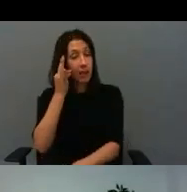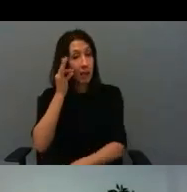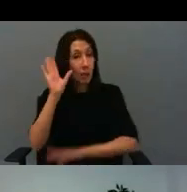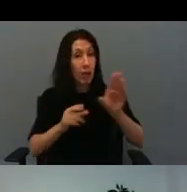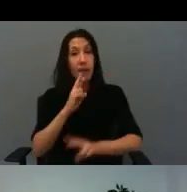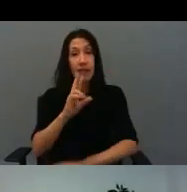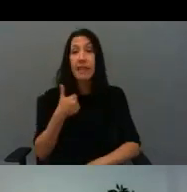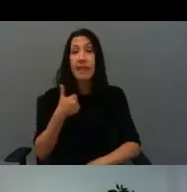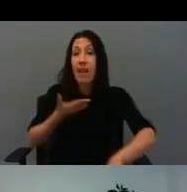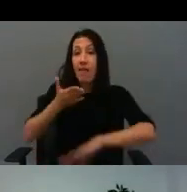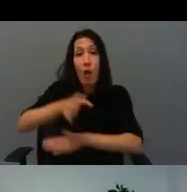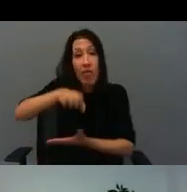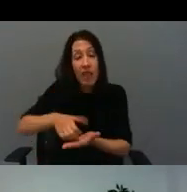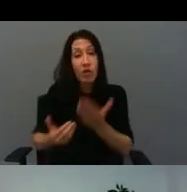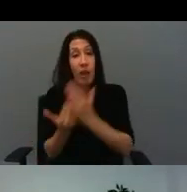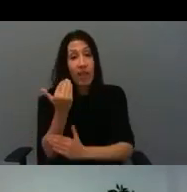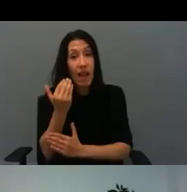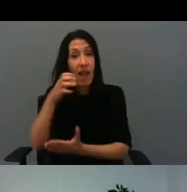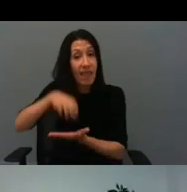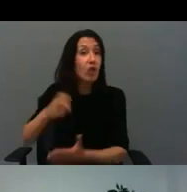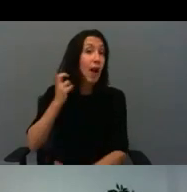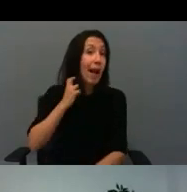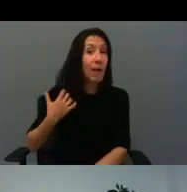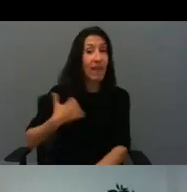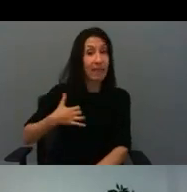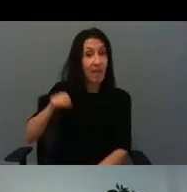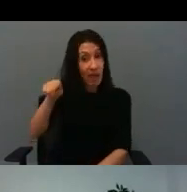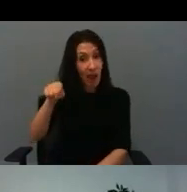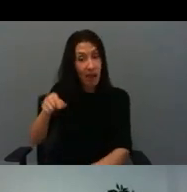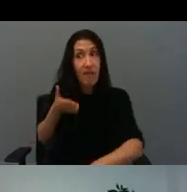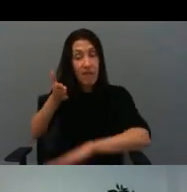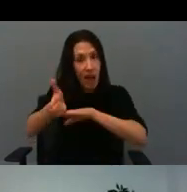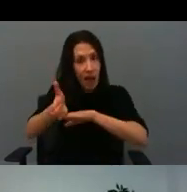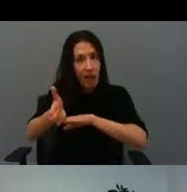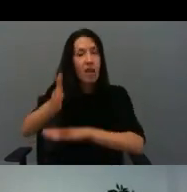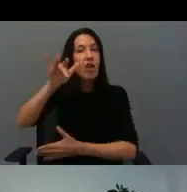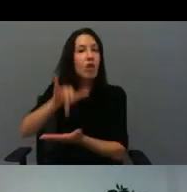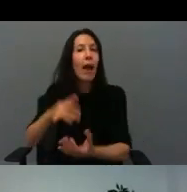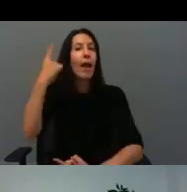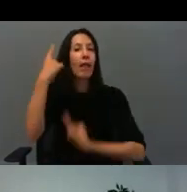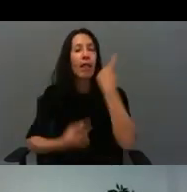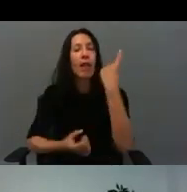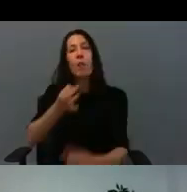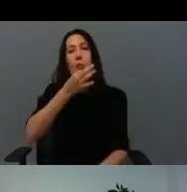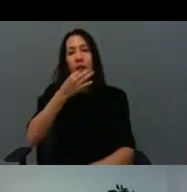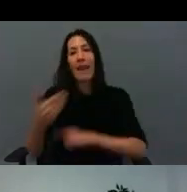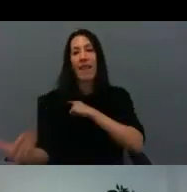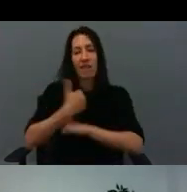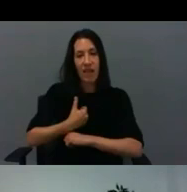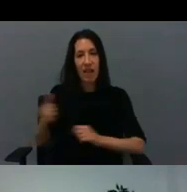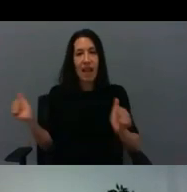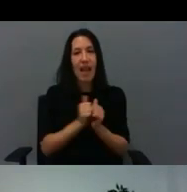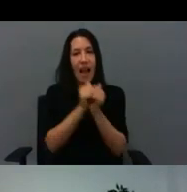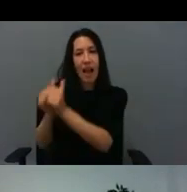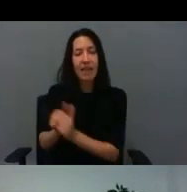entidades ASPACE, en concreto en ASPACE Sevilla, y lo que hace es que en algunas tardes tiene asistencia personal. Y esa